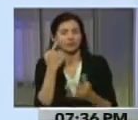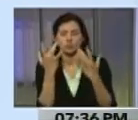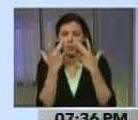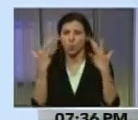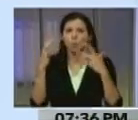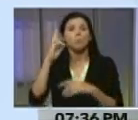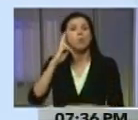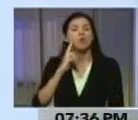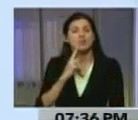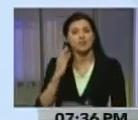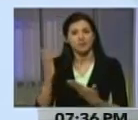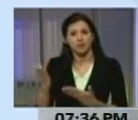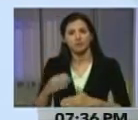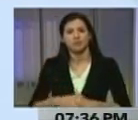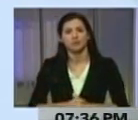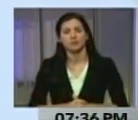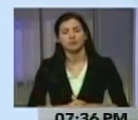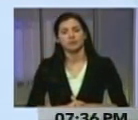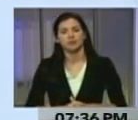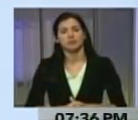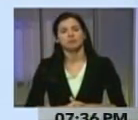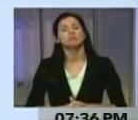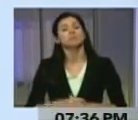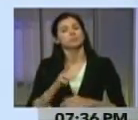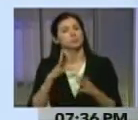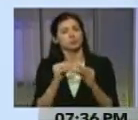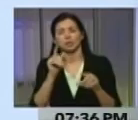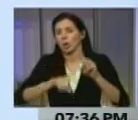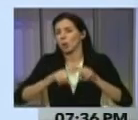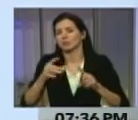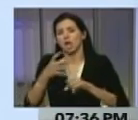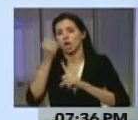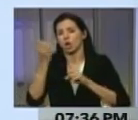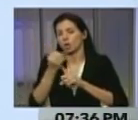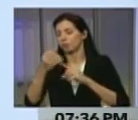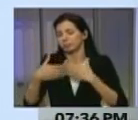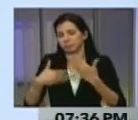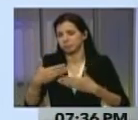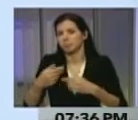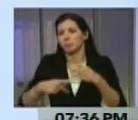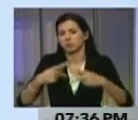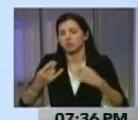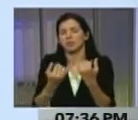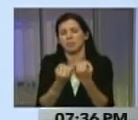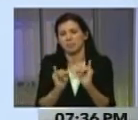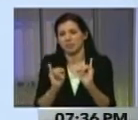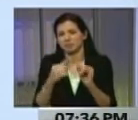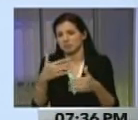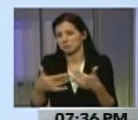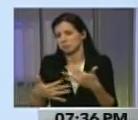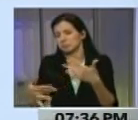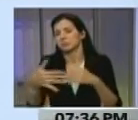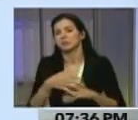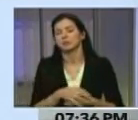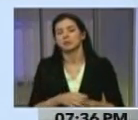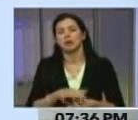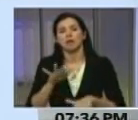lo que de allí logró desprenderse de los procesos, a